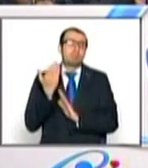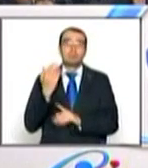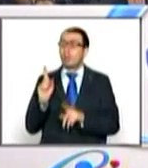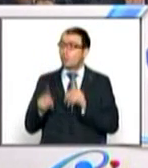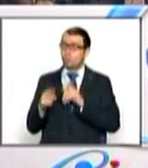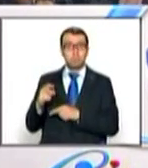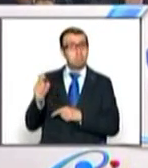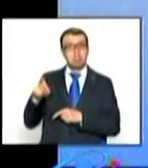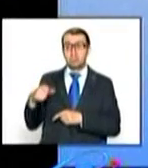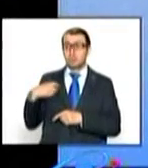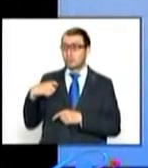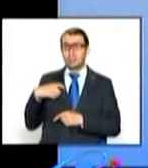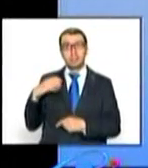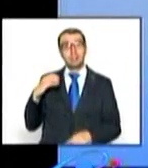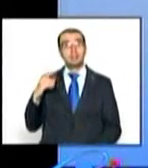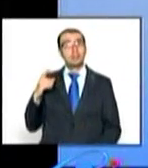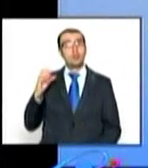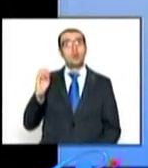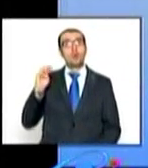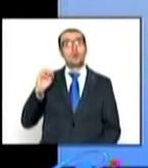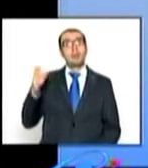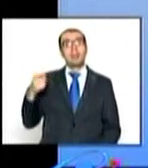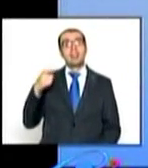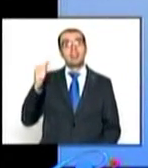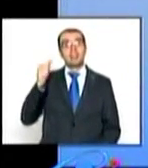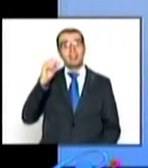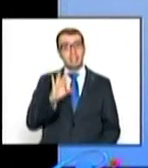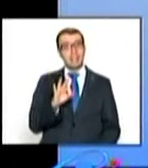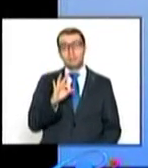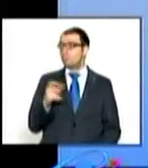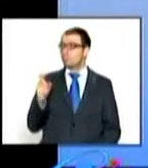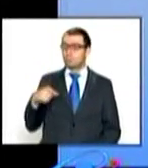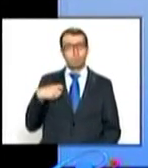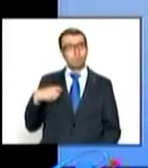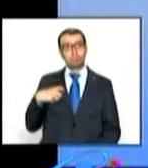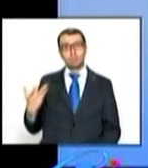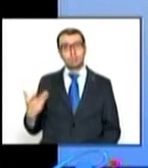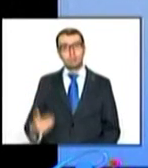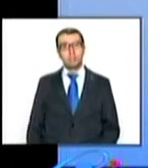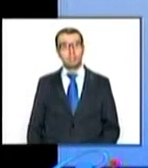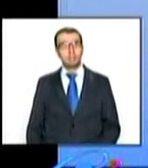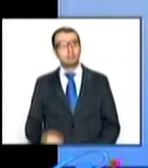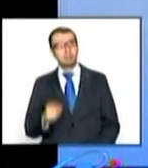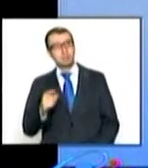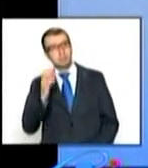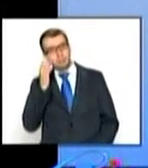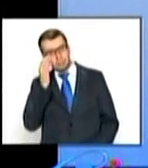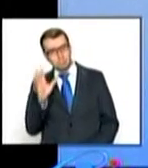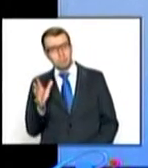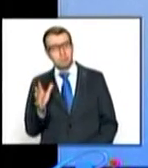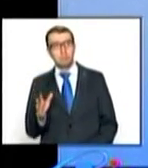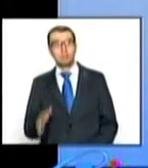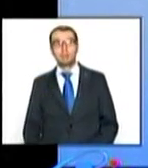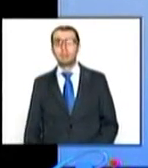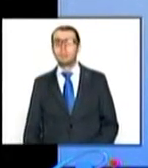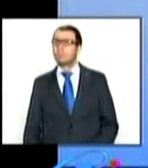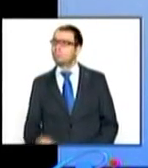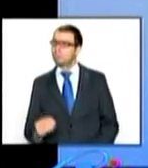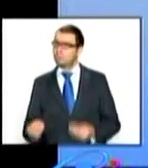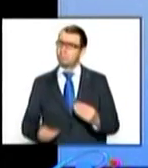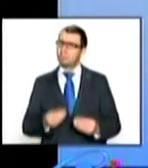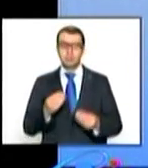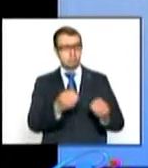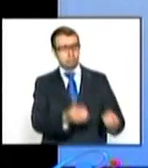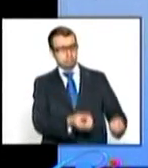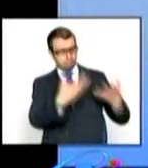omega 3 y omega 6 y omega 3 por ningún lado. Entonces ustedes se preguntarán, bueno, ¿de dónde viene o de dónde puedo adquirir el omega